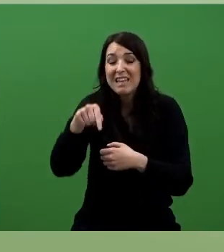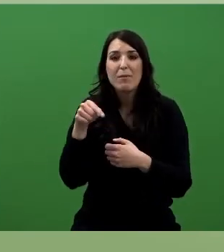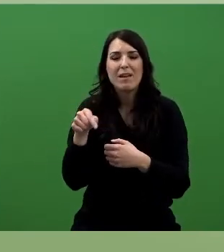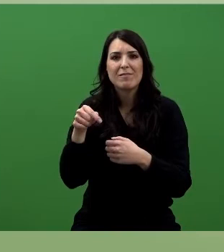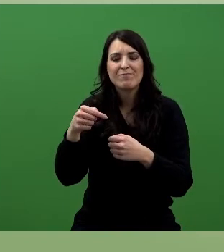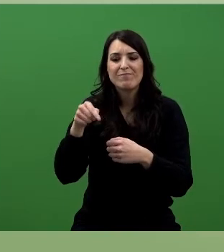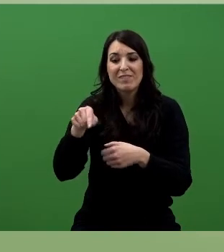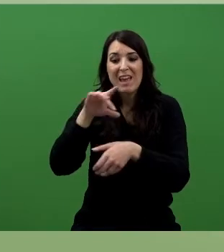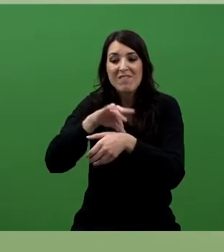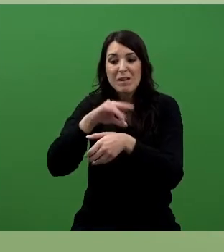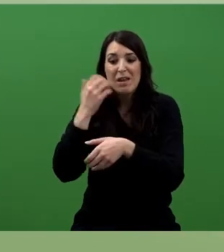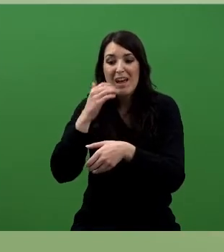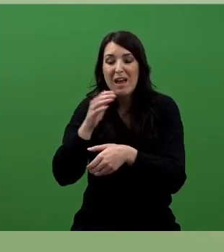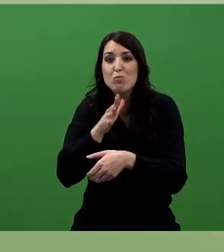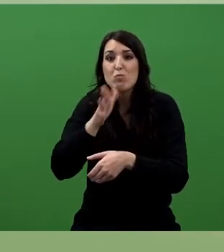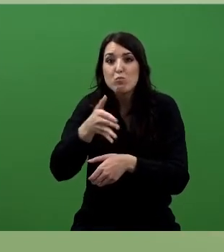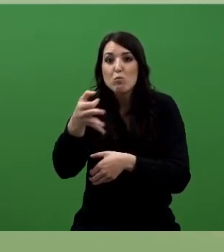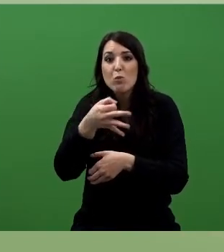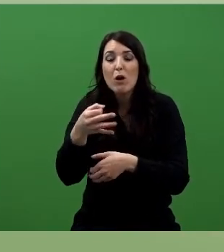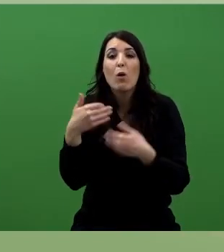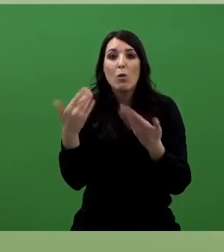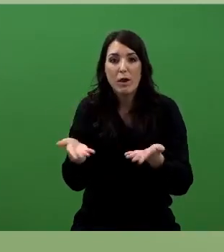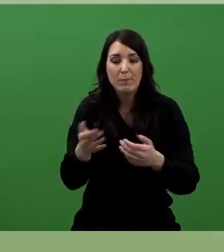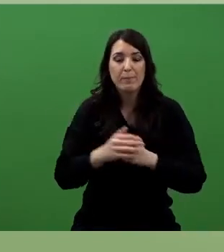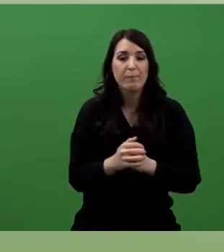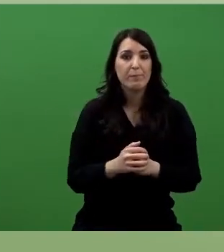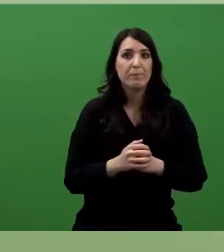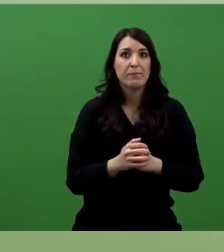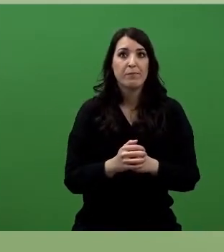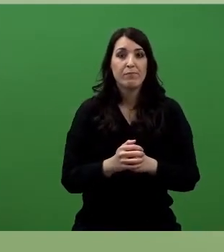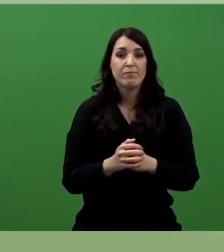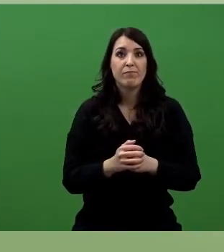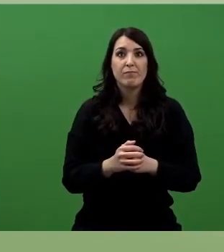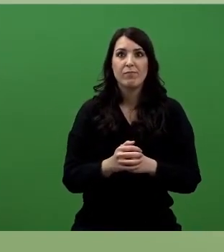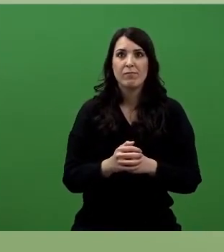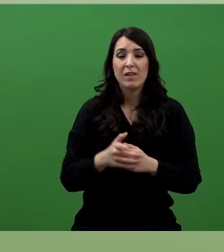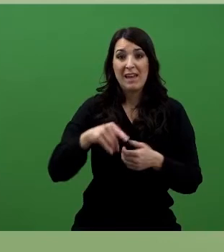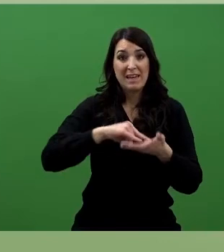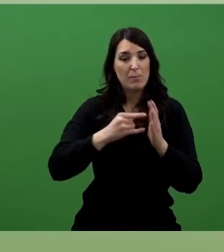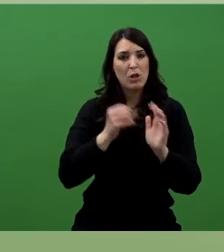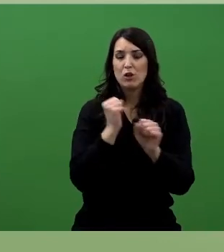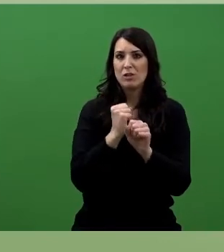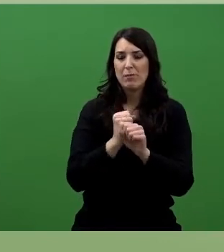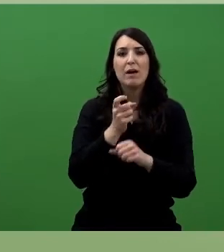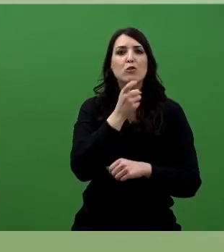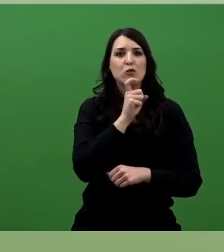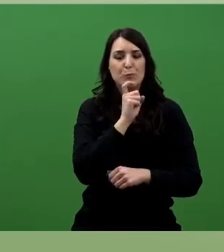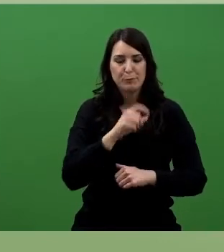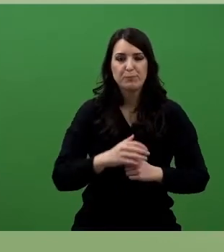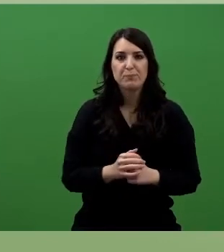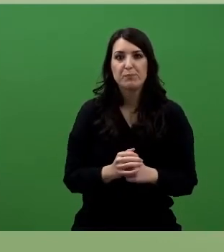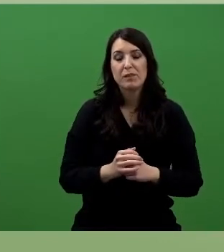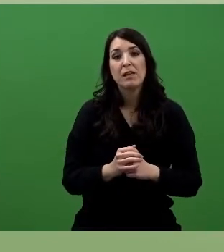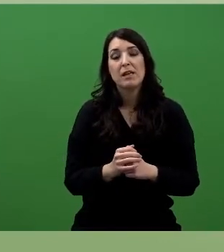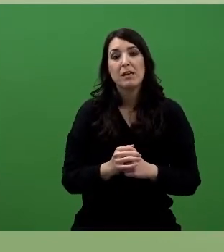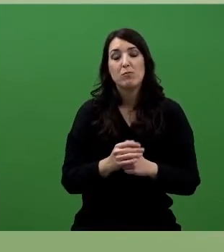finalmente cuál es la causa molecular de estas enfermedades. ¿Cómo trabajamos en el proyecto? Pues bueno, trabajamos